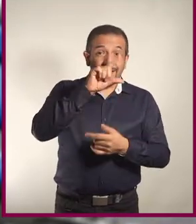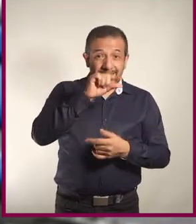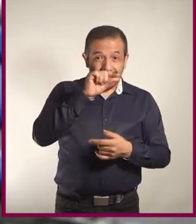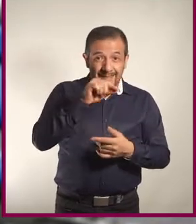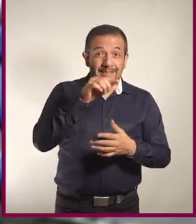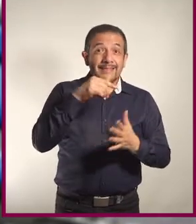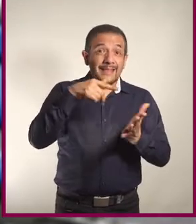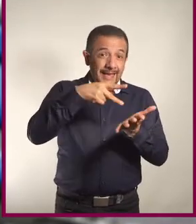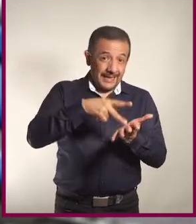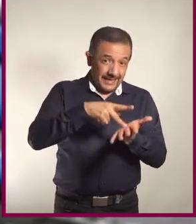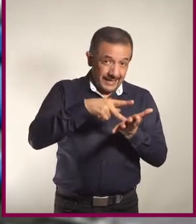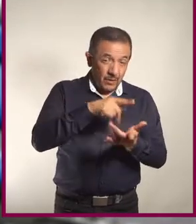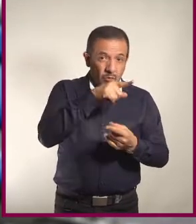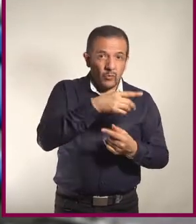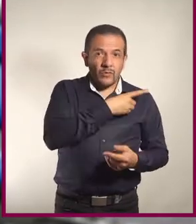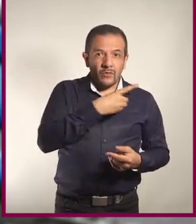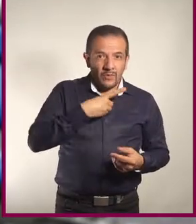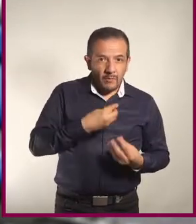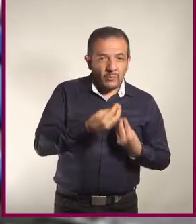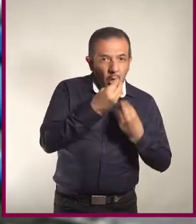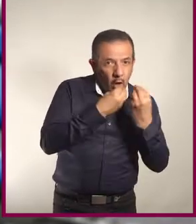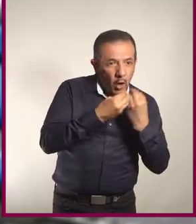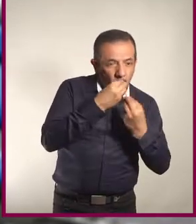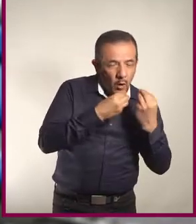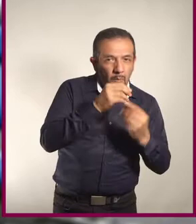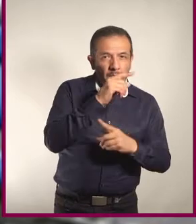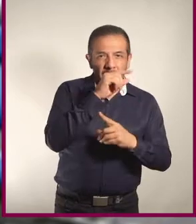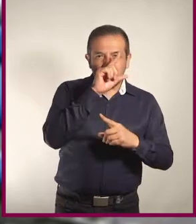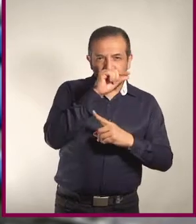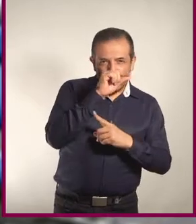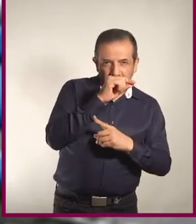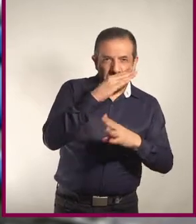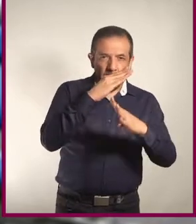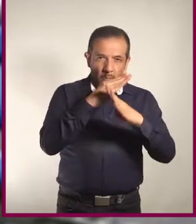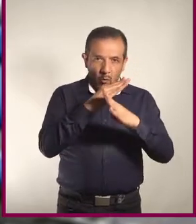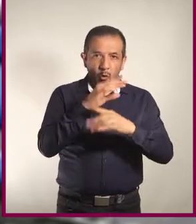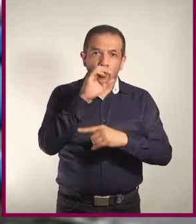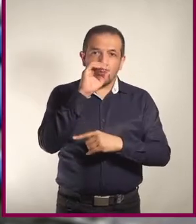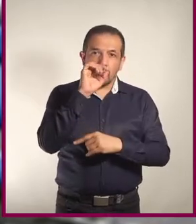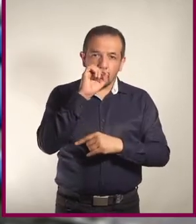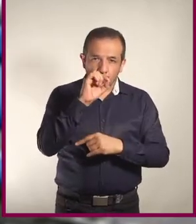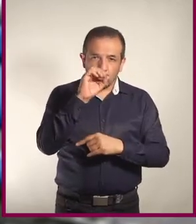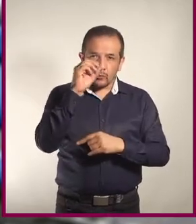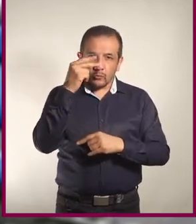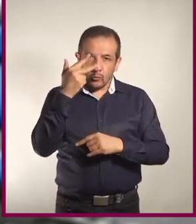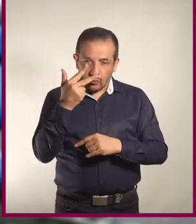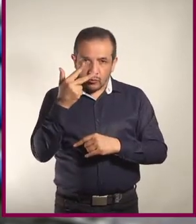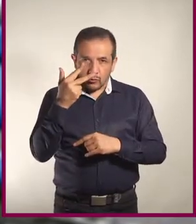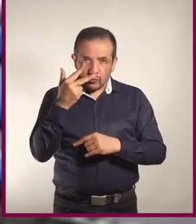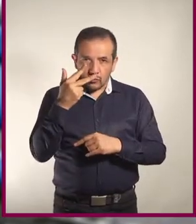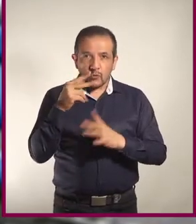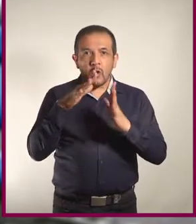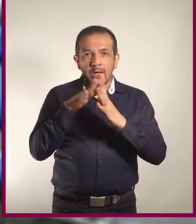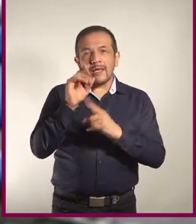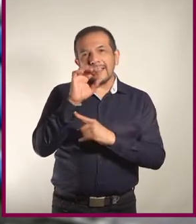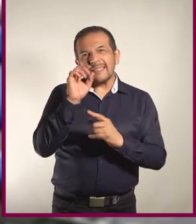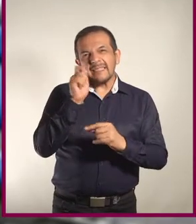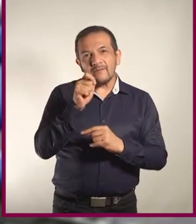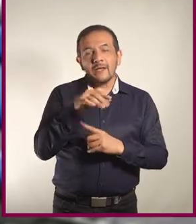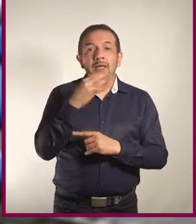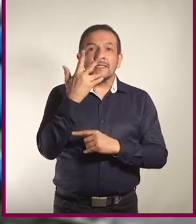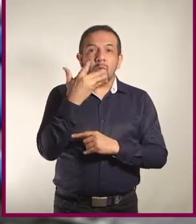70 kilos, necesitas consumir 70 por 0.8 kilos al día, es decir,